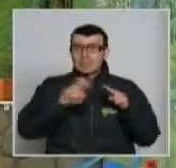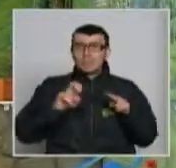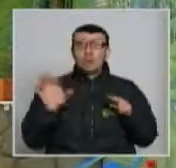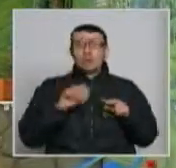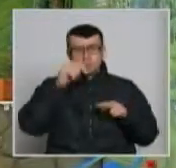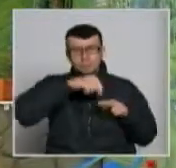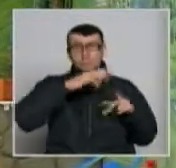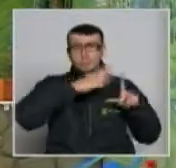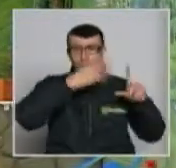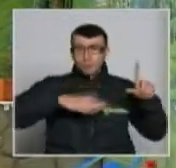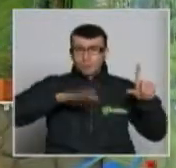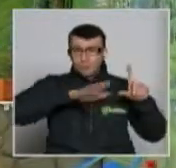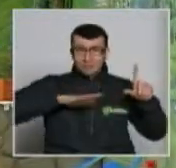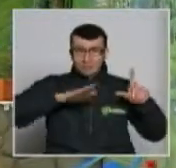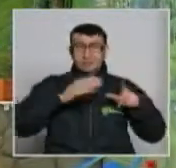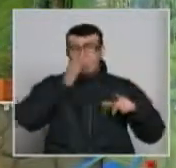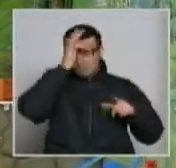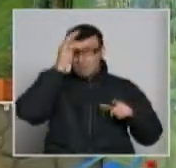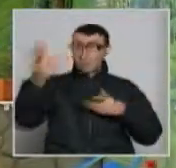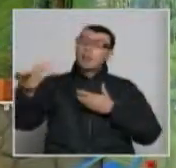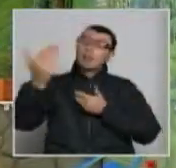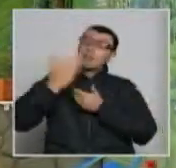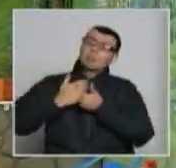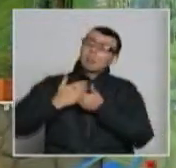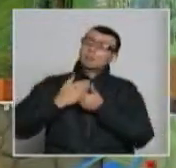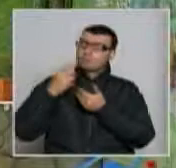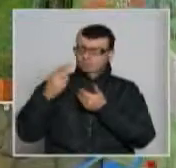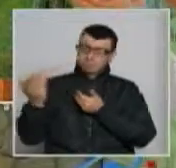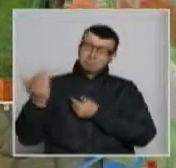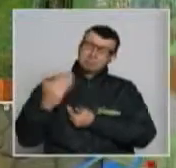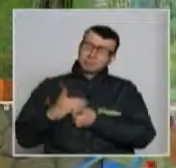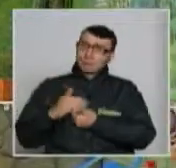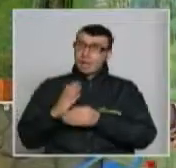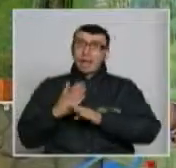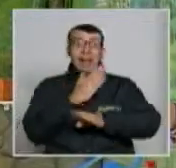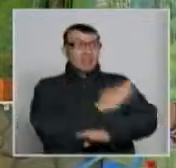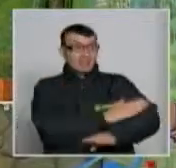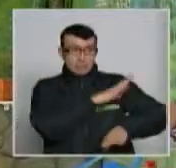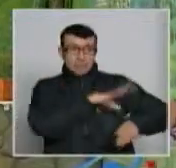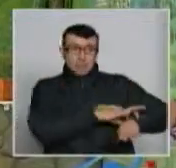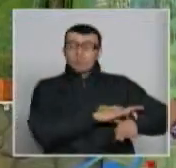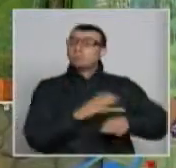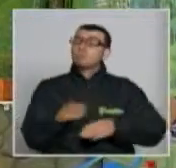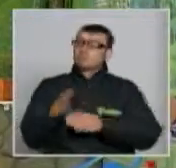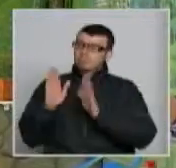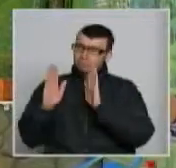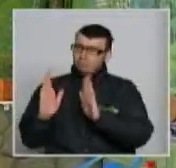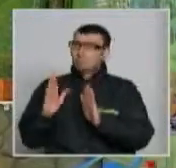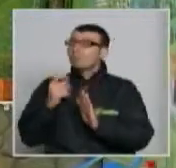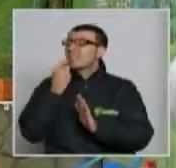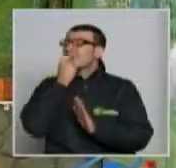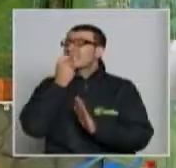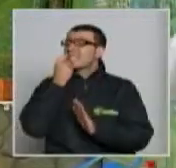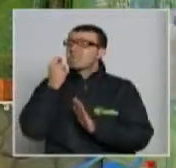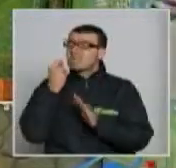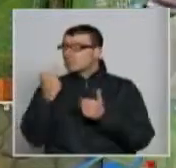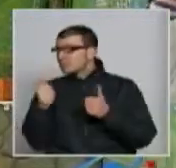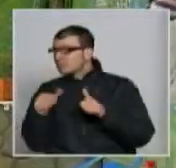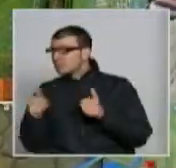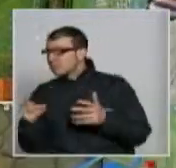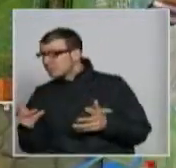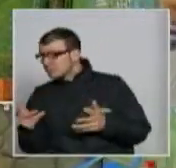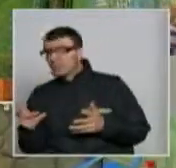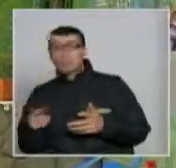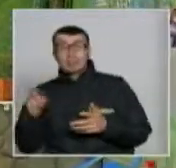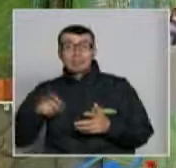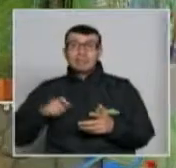Parque Médico en Dos Quebradas, el paciente cuando entra a la consulta es evaluado en odontología neurofocal. Y si necesita una